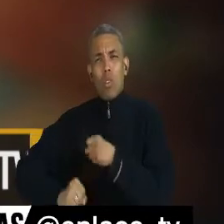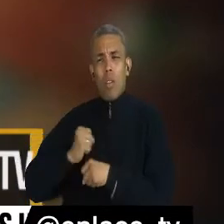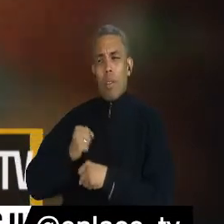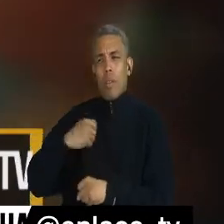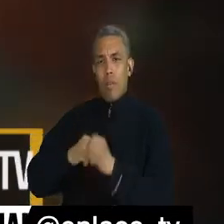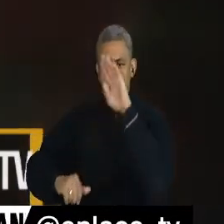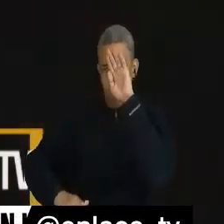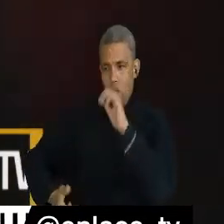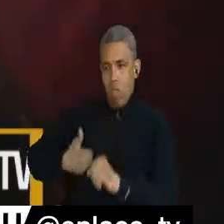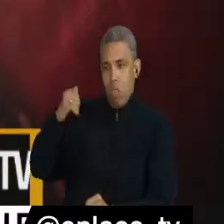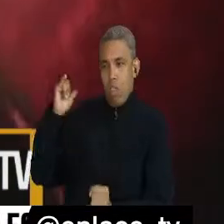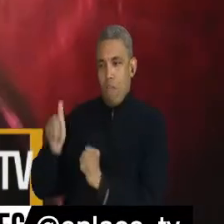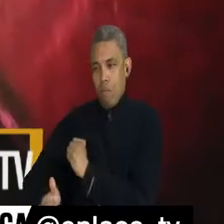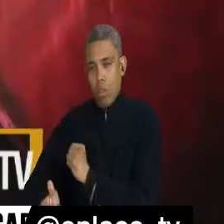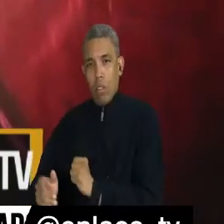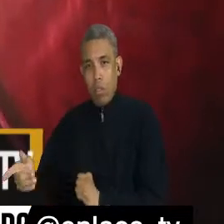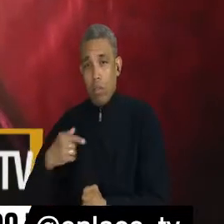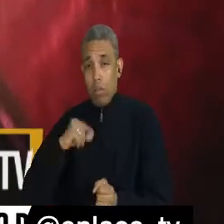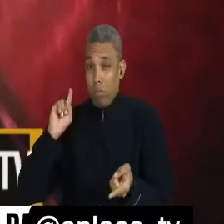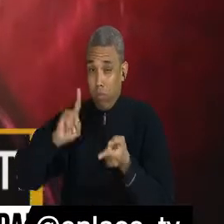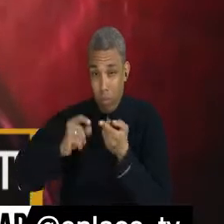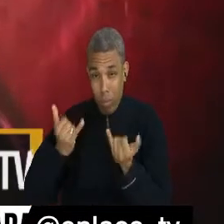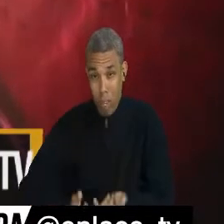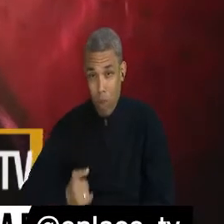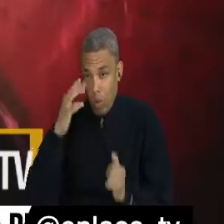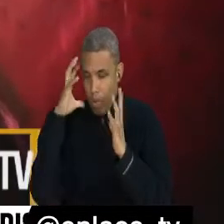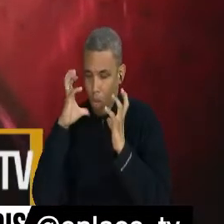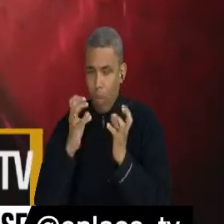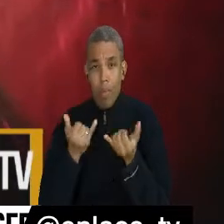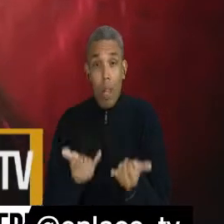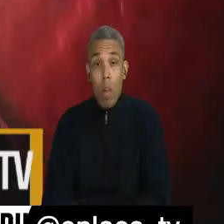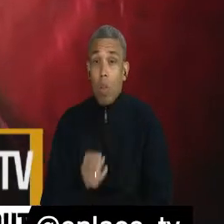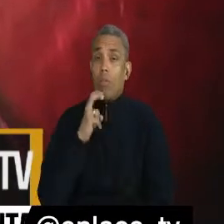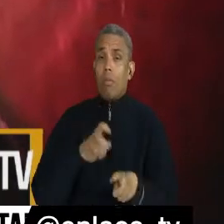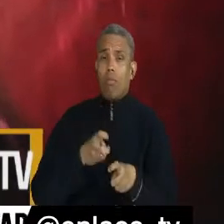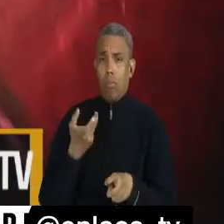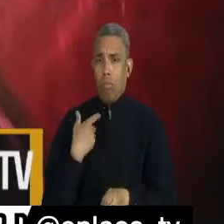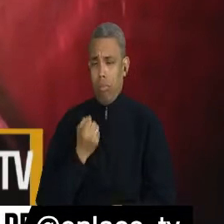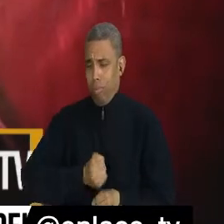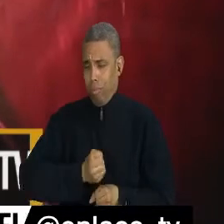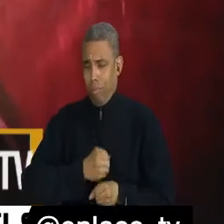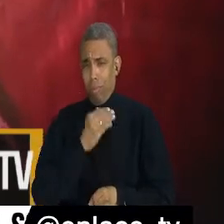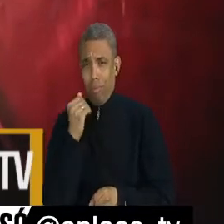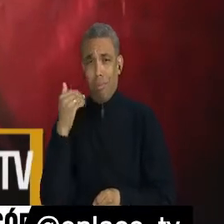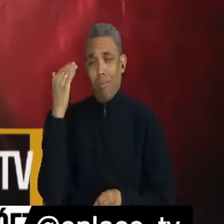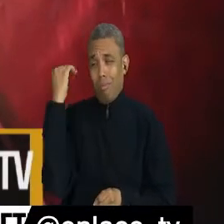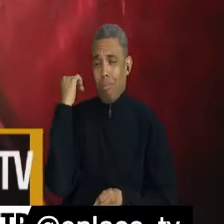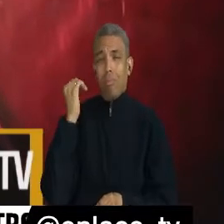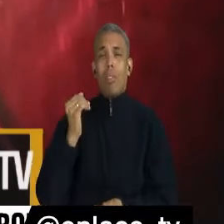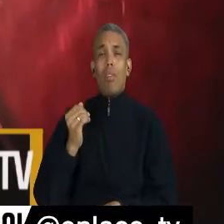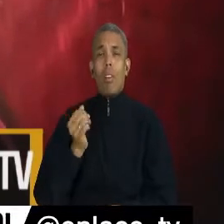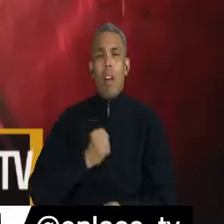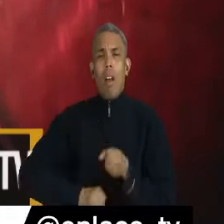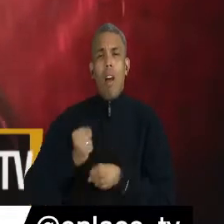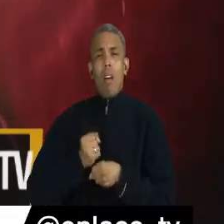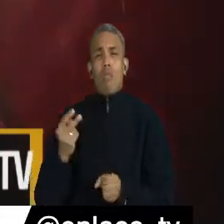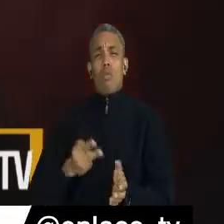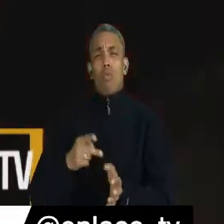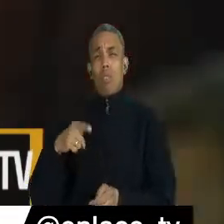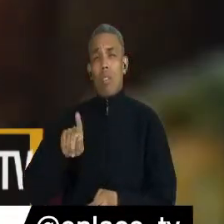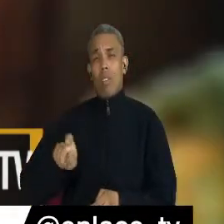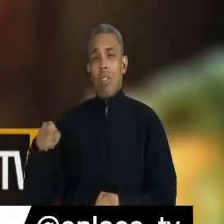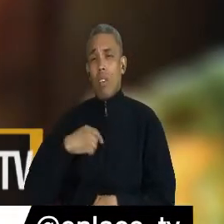transportador informal. La situación es muy triste porque estoy desempleada, tengo una niña y me la violaron el año pasado, ahora